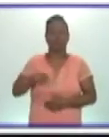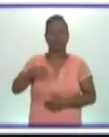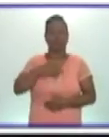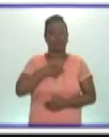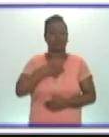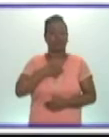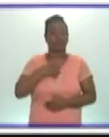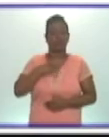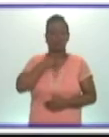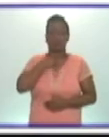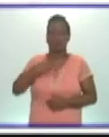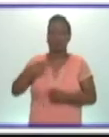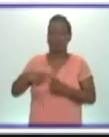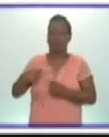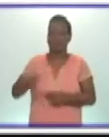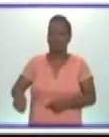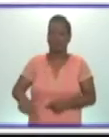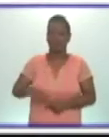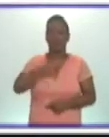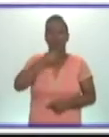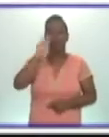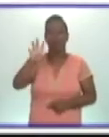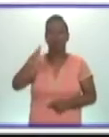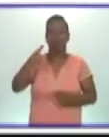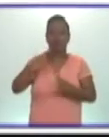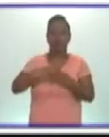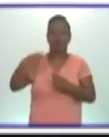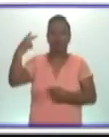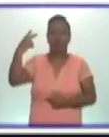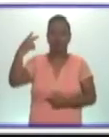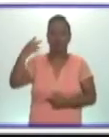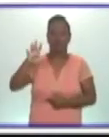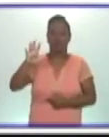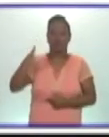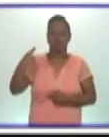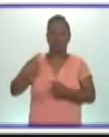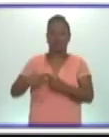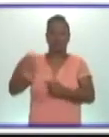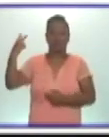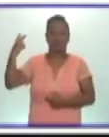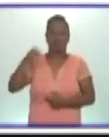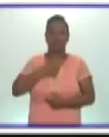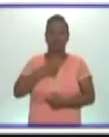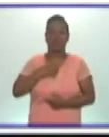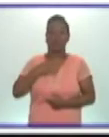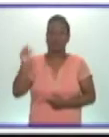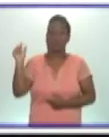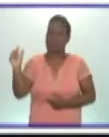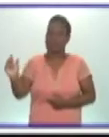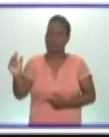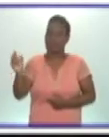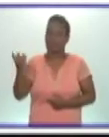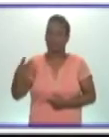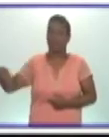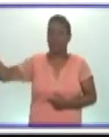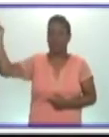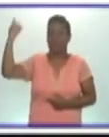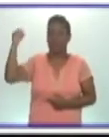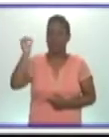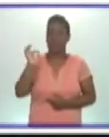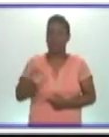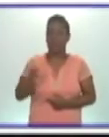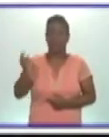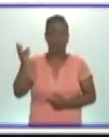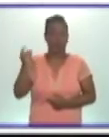4x cuadrada y 5x cuadrada. Como te puedes dar cuenta, tienen la misma literal elevada a la misma potencia. Por lo tanto, son